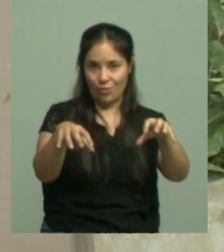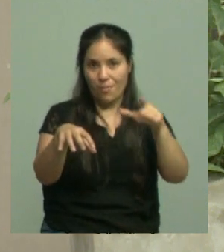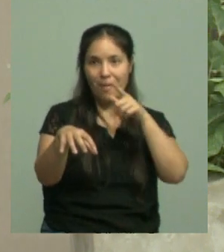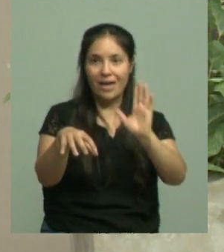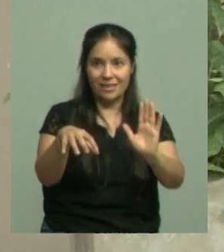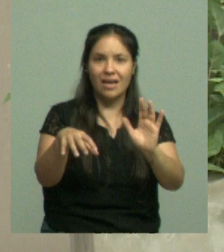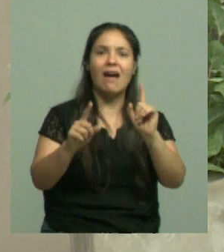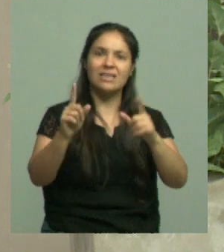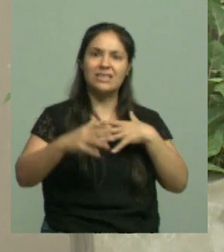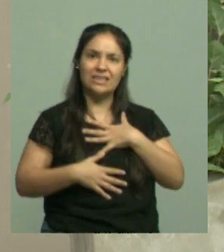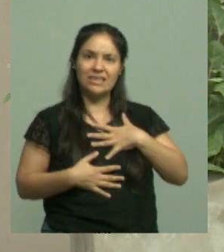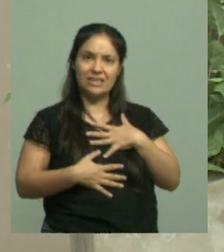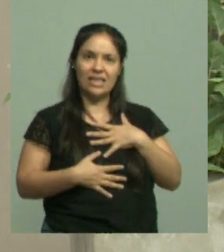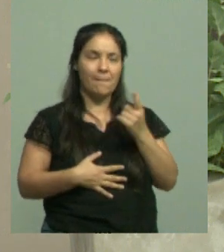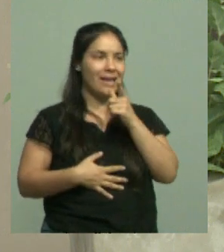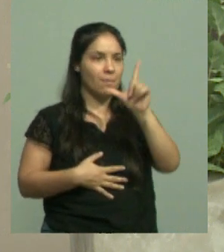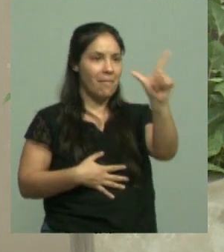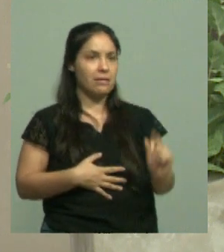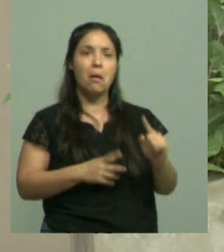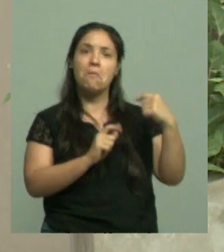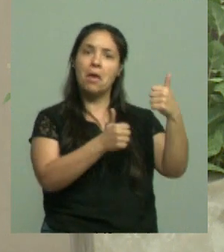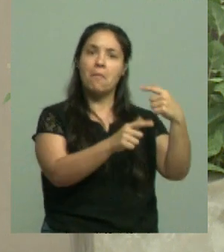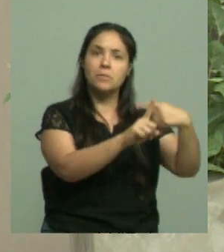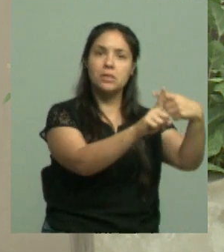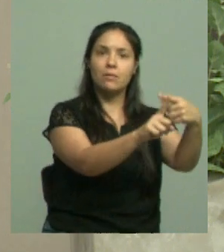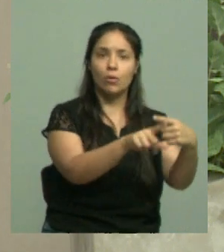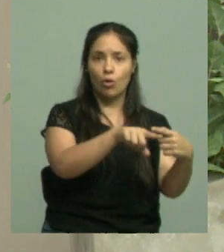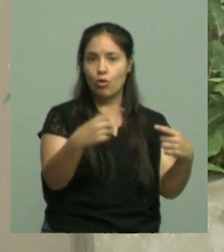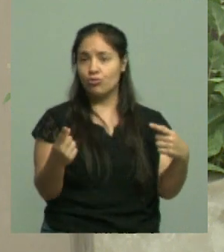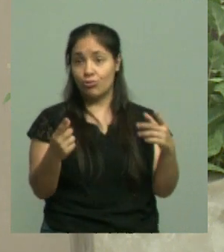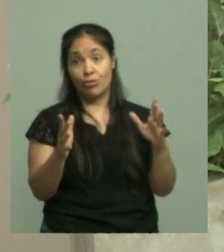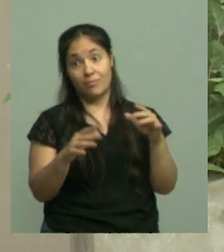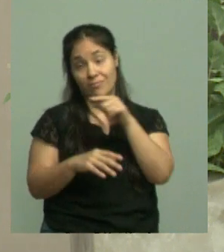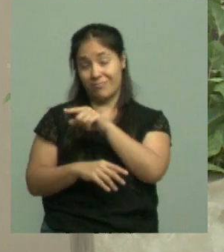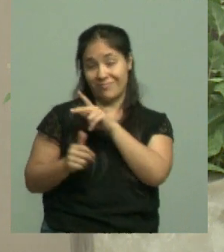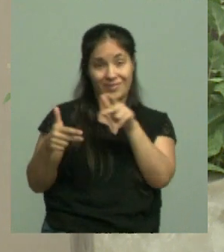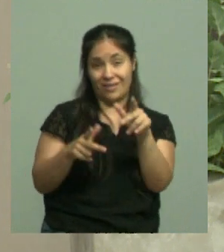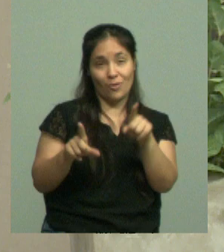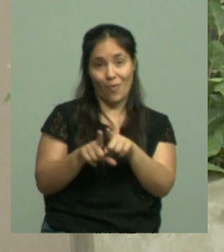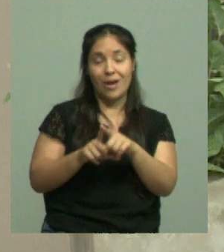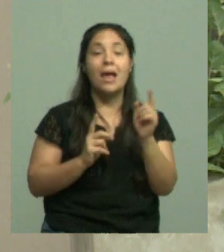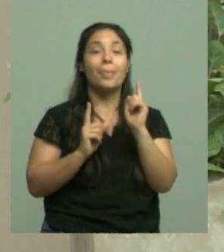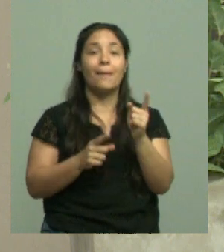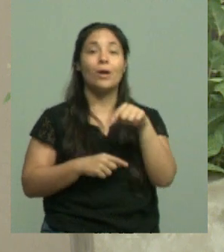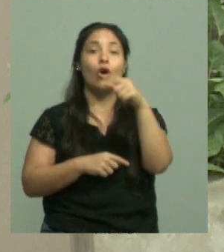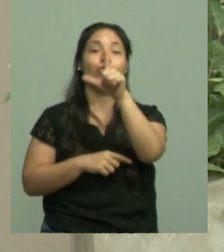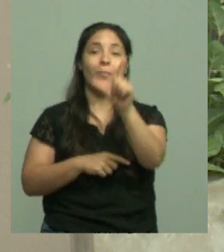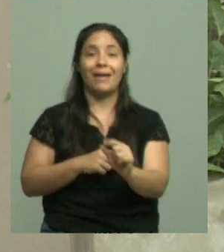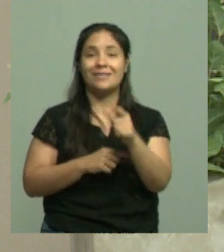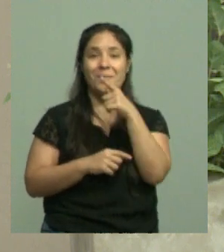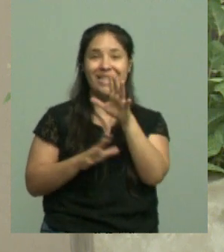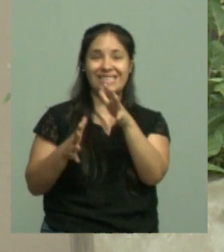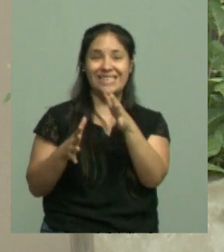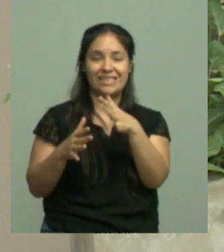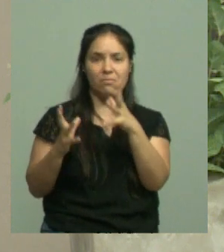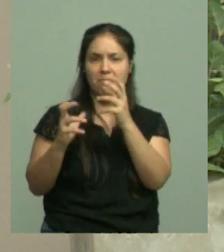uno tiene esa sensación de que hay un país que le está yendo bárbaro, vos hacías referencia a eso, y hay otro que le está yendo muy mal y es